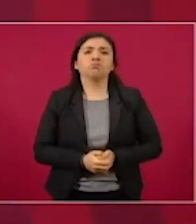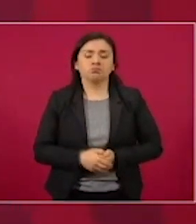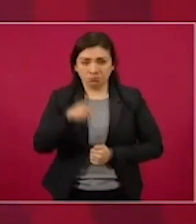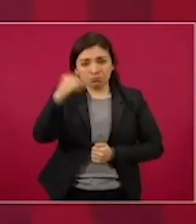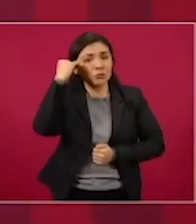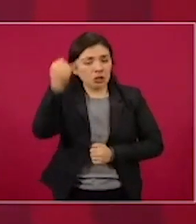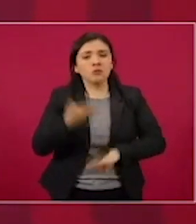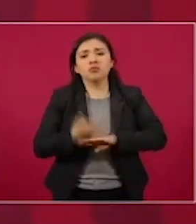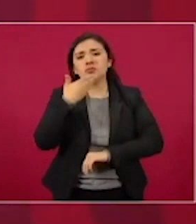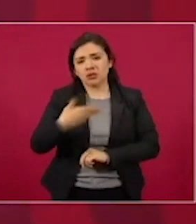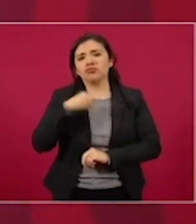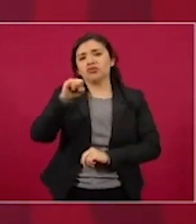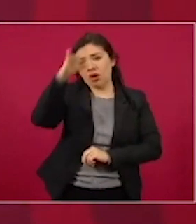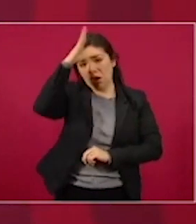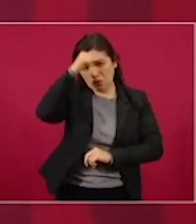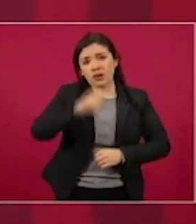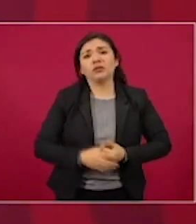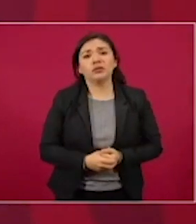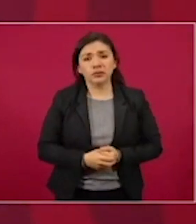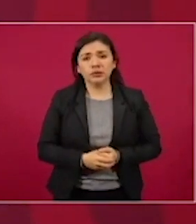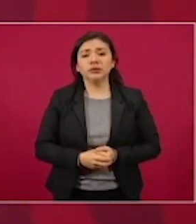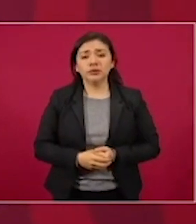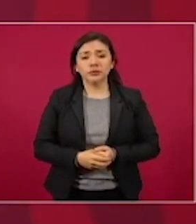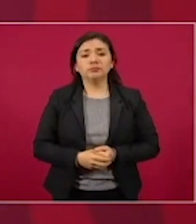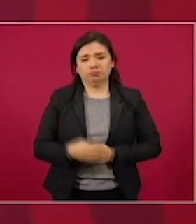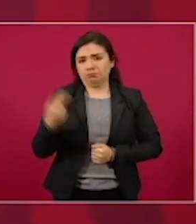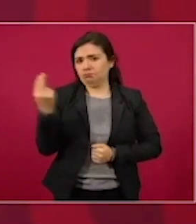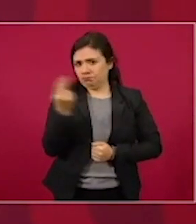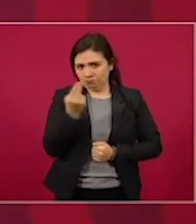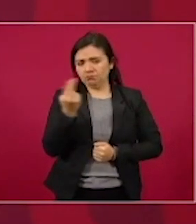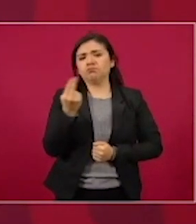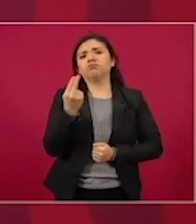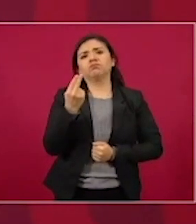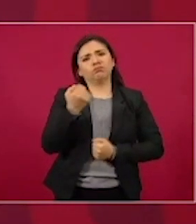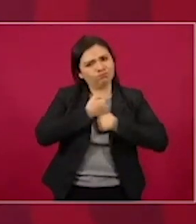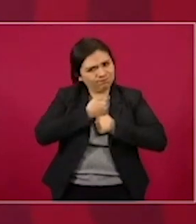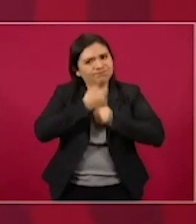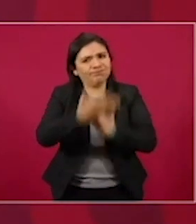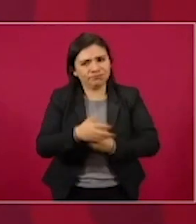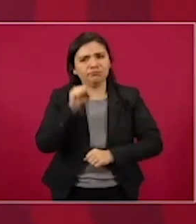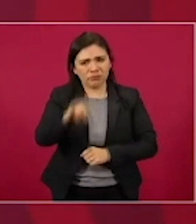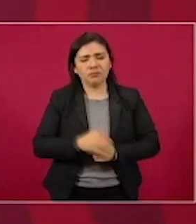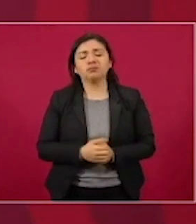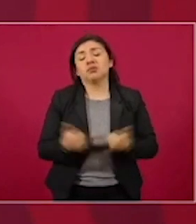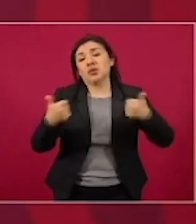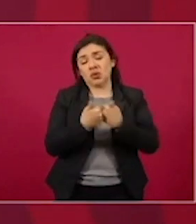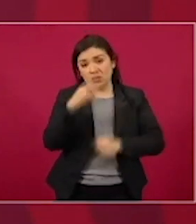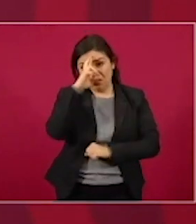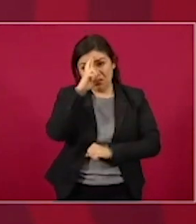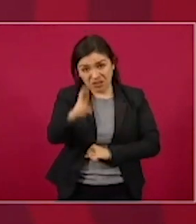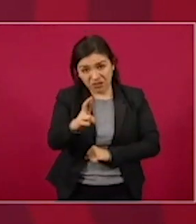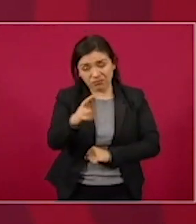andrés manuel afirmó que no existe persecución alguna o indicación de atentar contra la vida del gremio periodístico en el